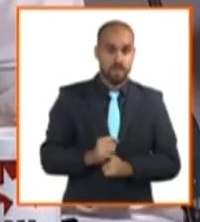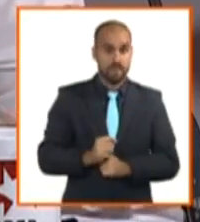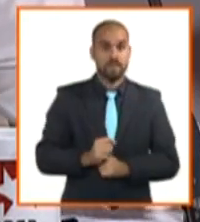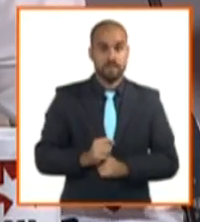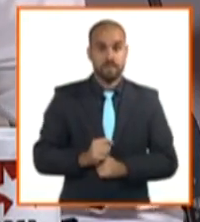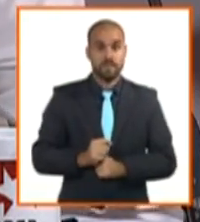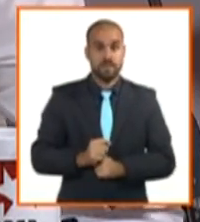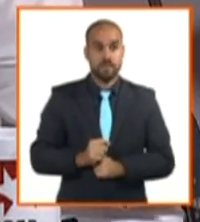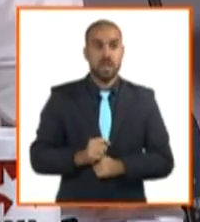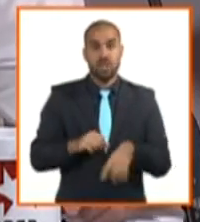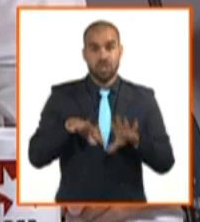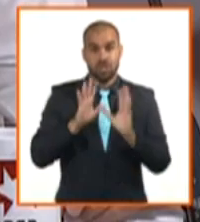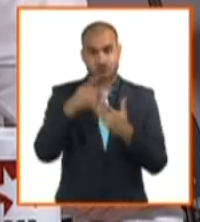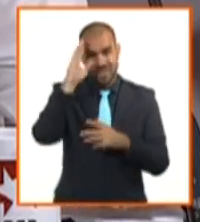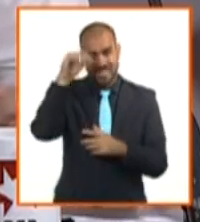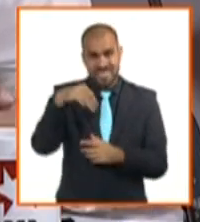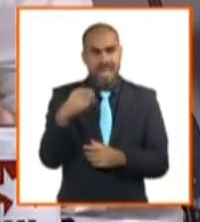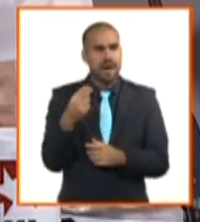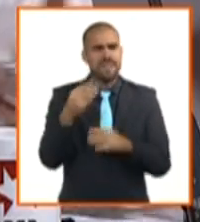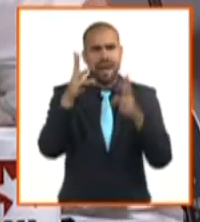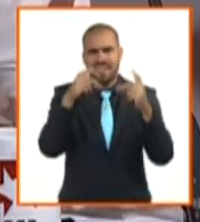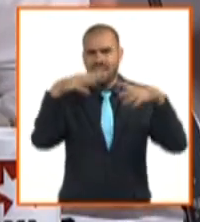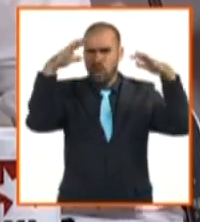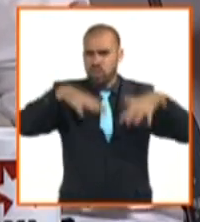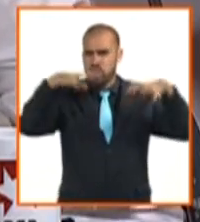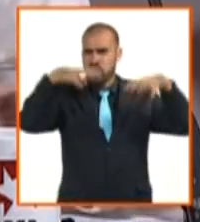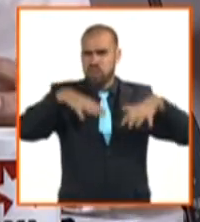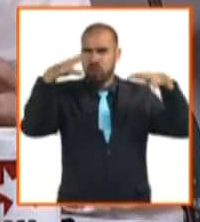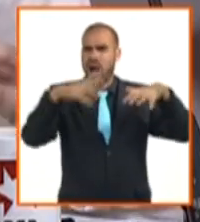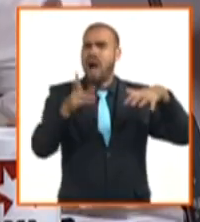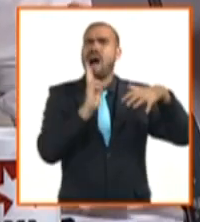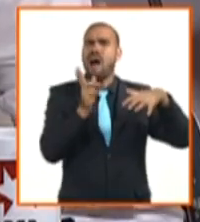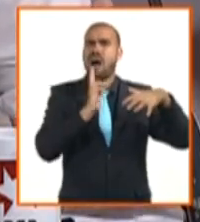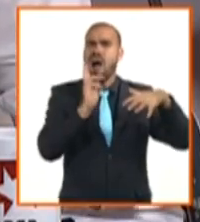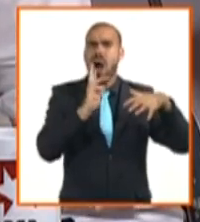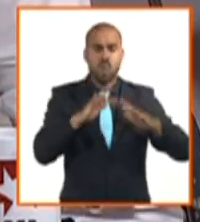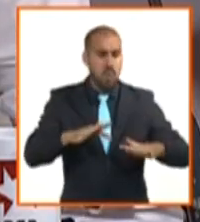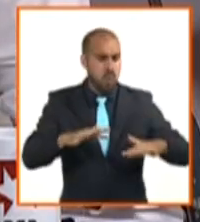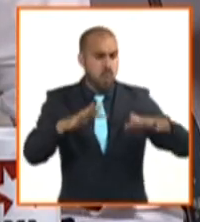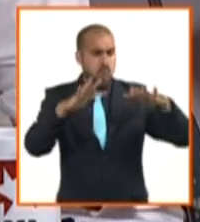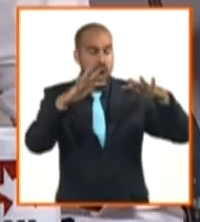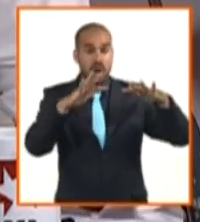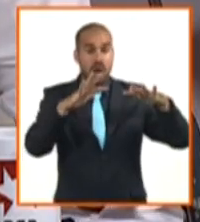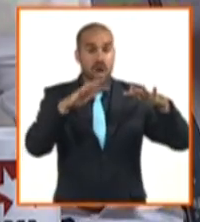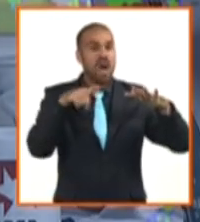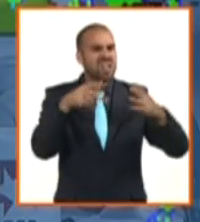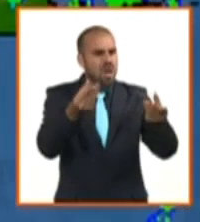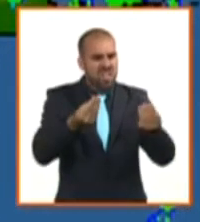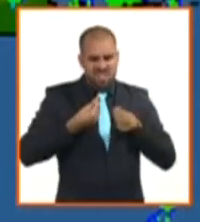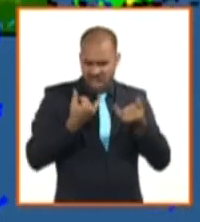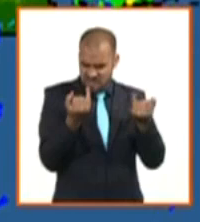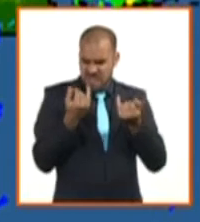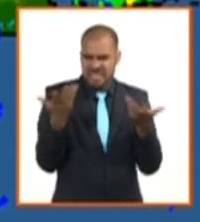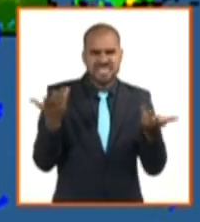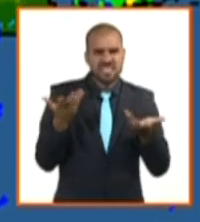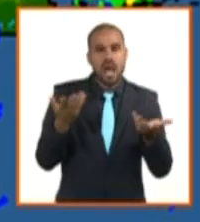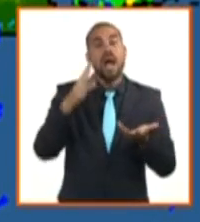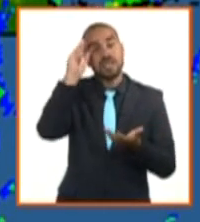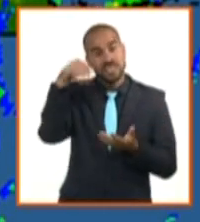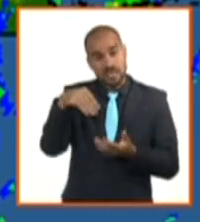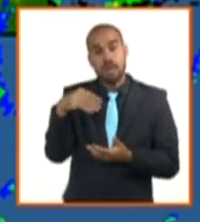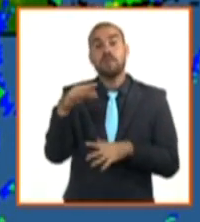acumulados que se han estado diciendo de las estaciones de los lugares de las principales localidades ha pedido el resultado precisamente del trabajo de estas estaciones